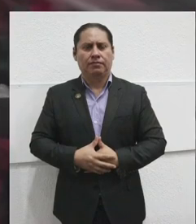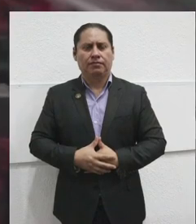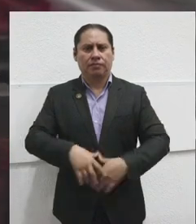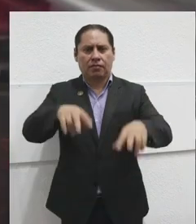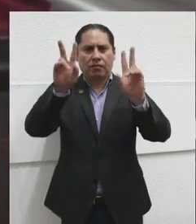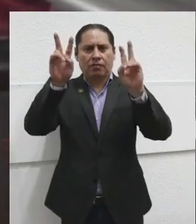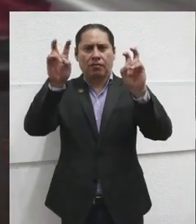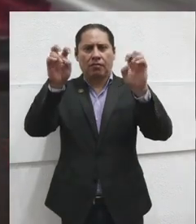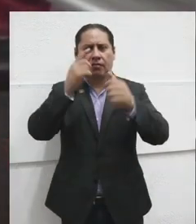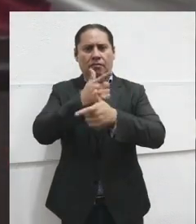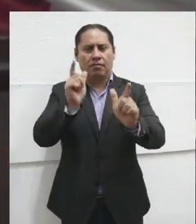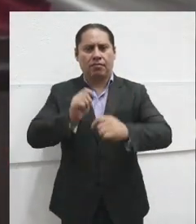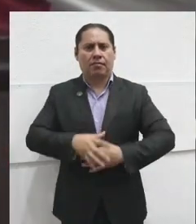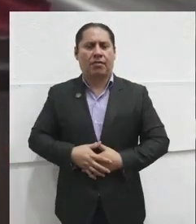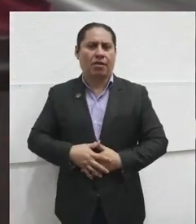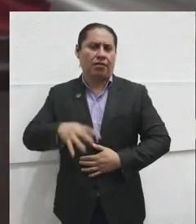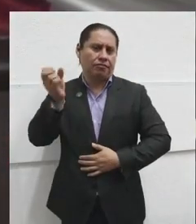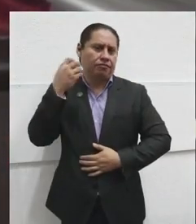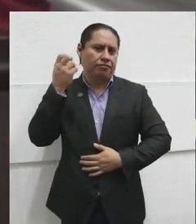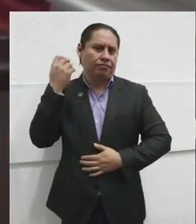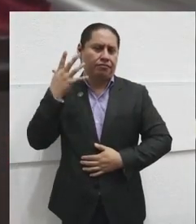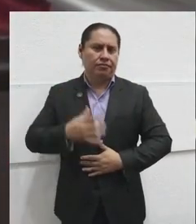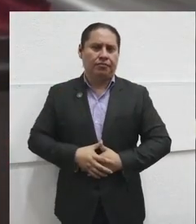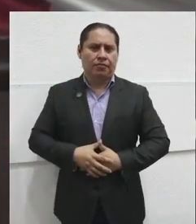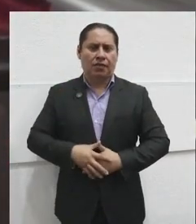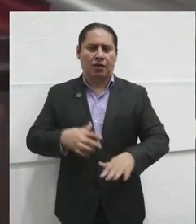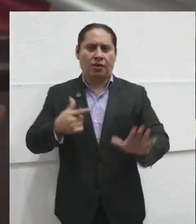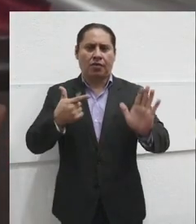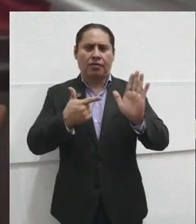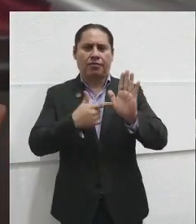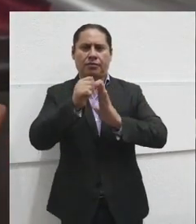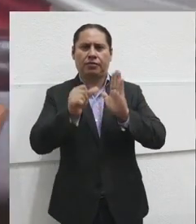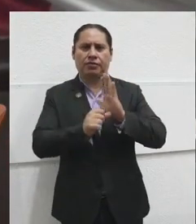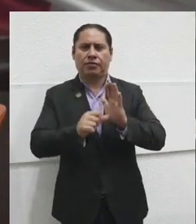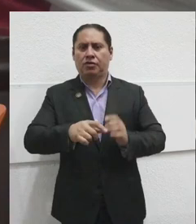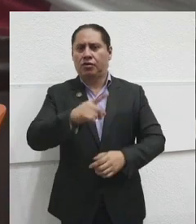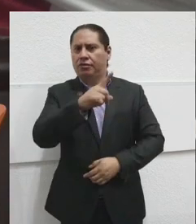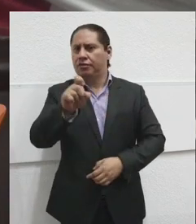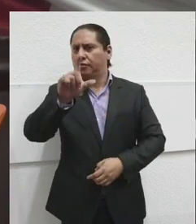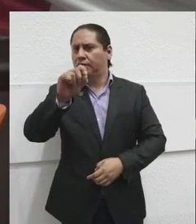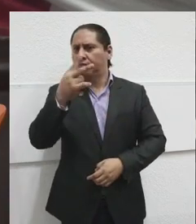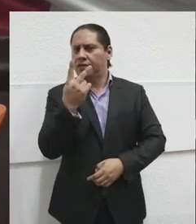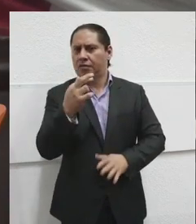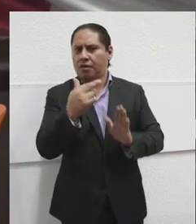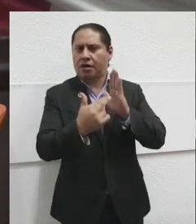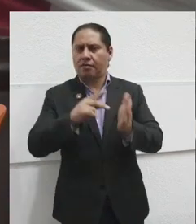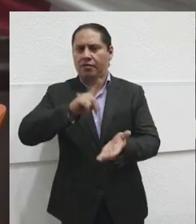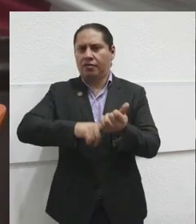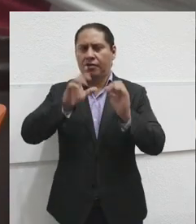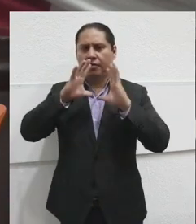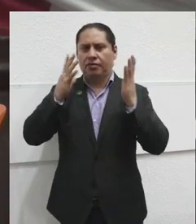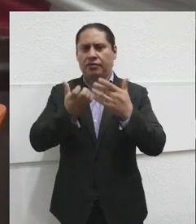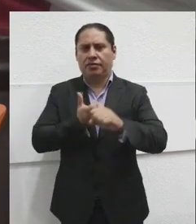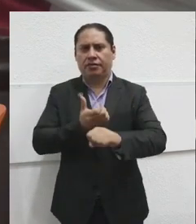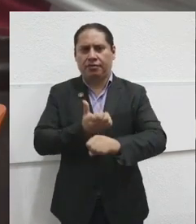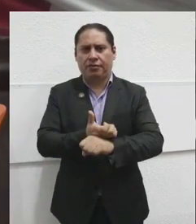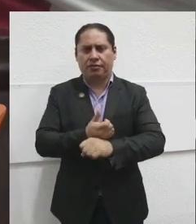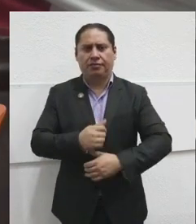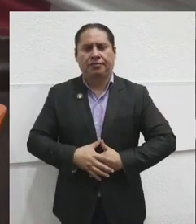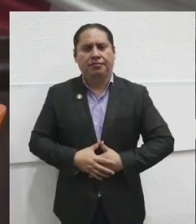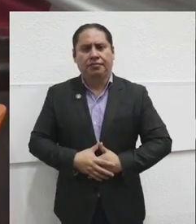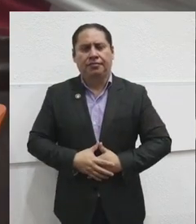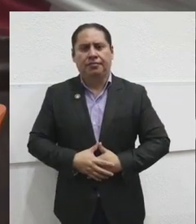Asuntos generales. Honorable Asamblea, con fundamento en el artículo 122 del Reglamento Interior del Poder